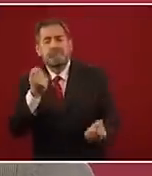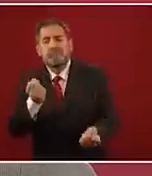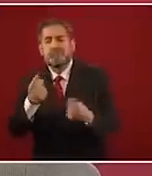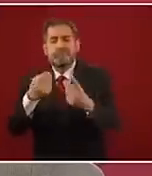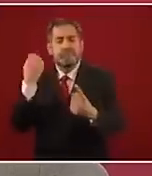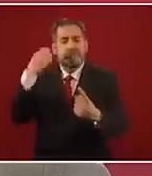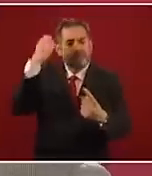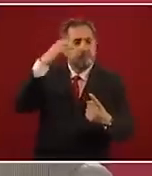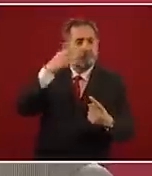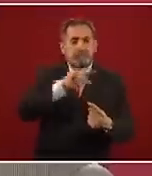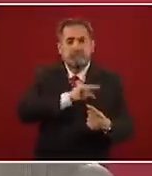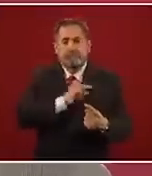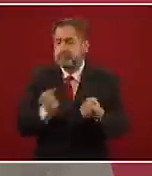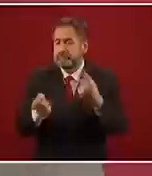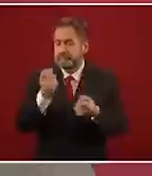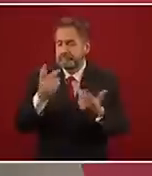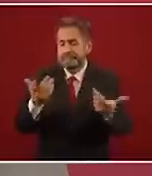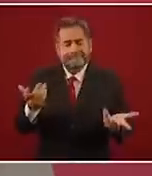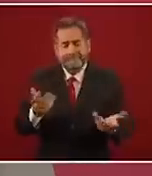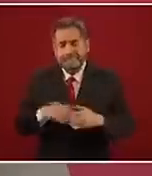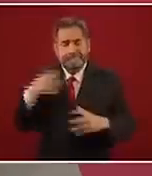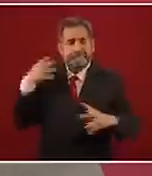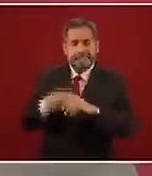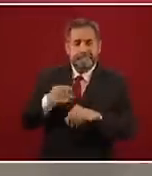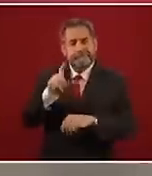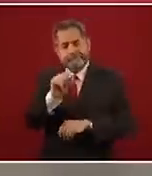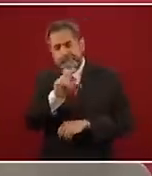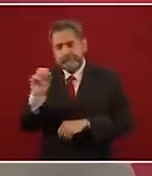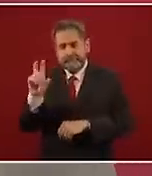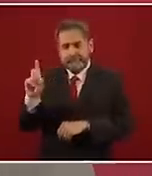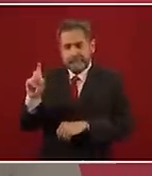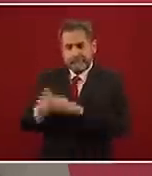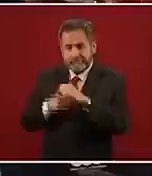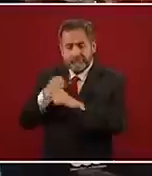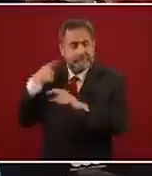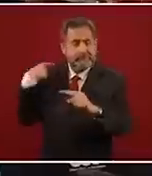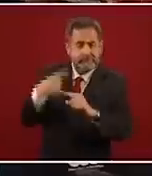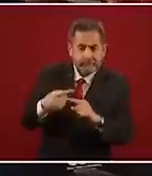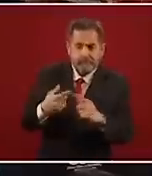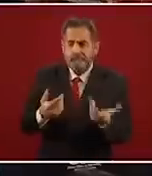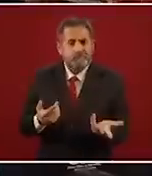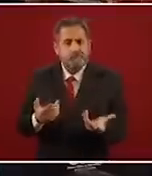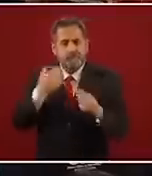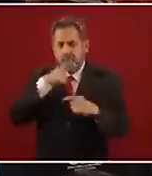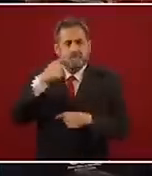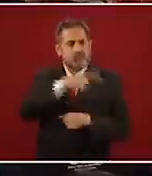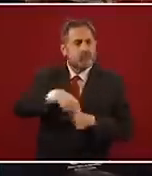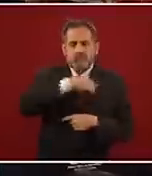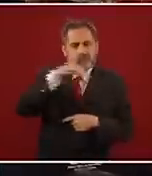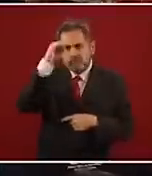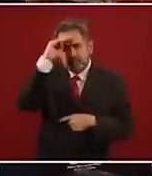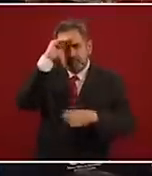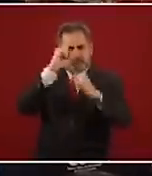muchas veces a lo largo de los últimos 20 o 30 años. No hubo una visión de Estado